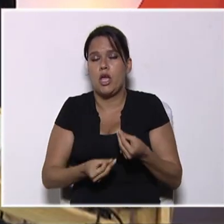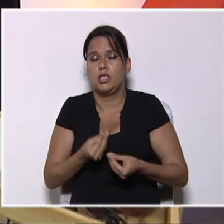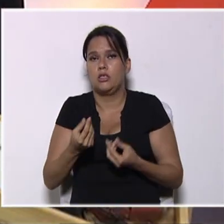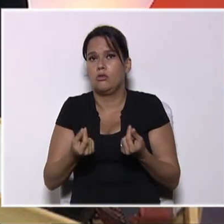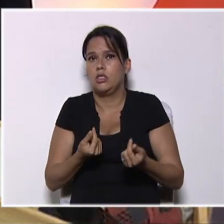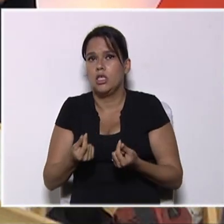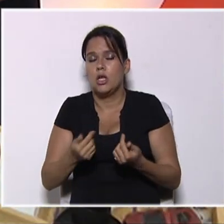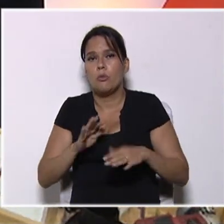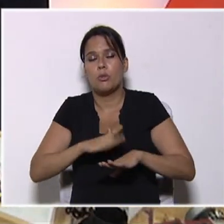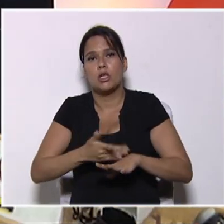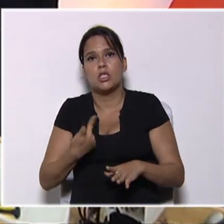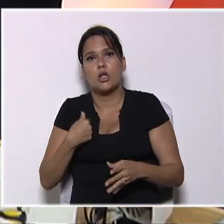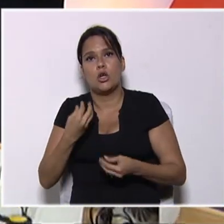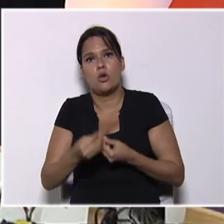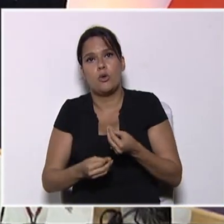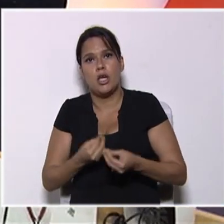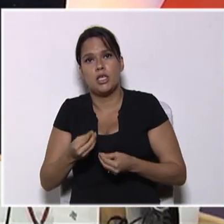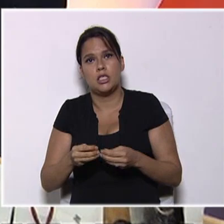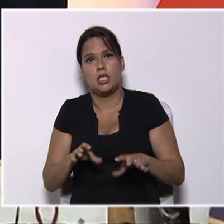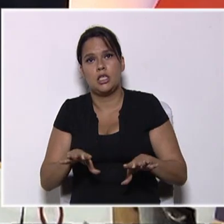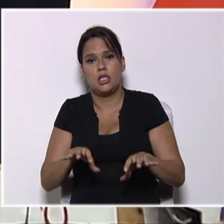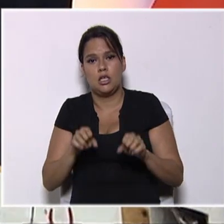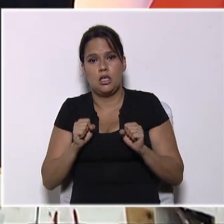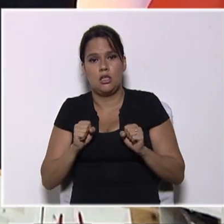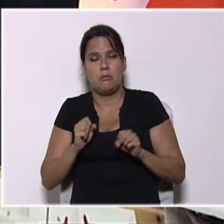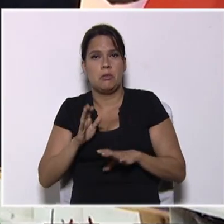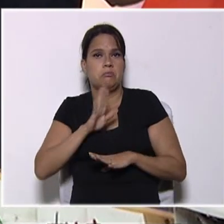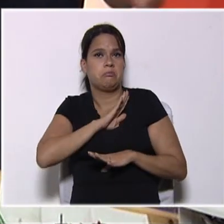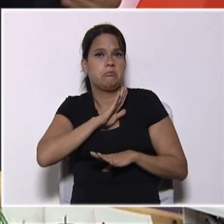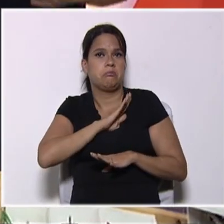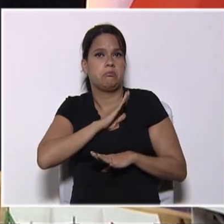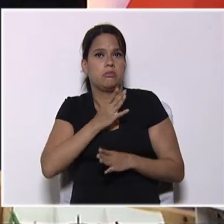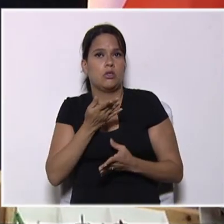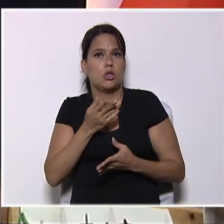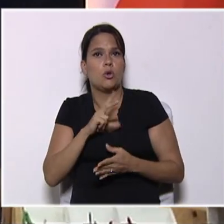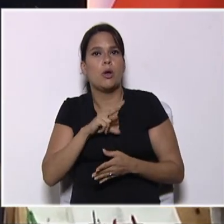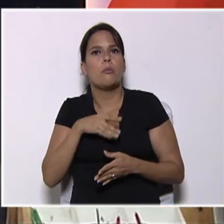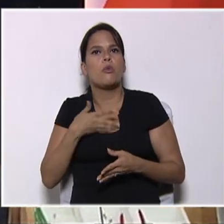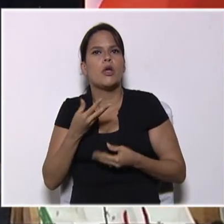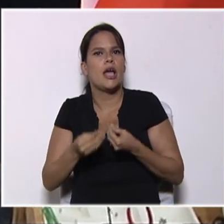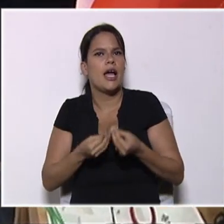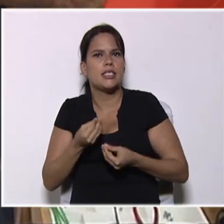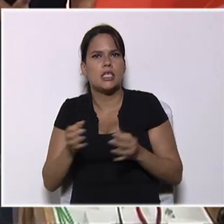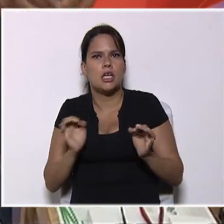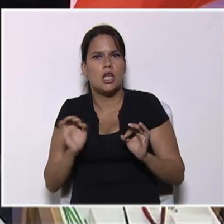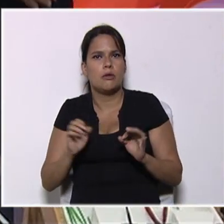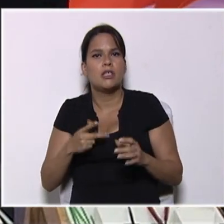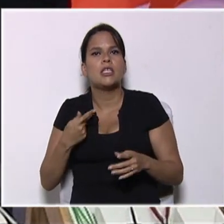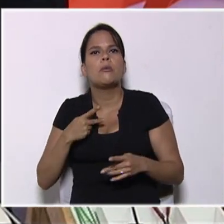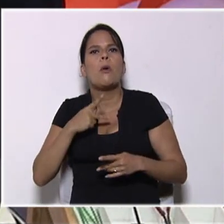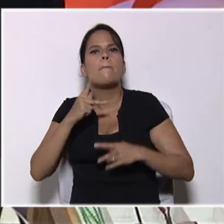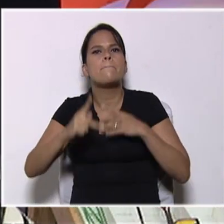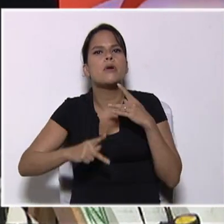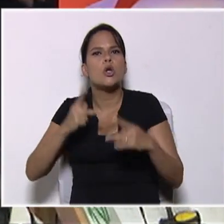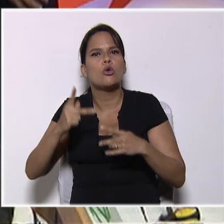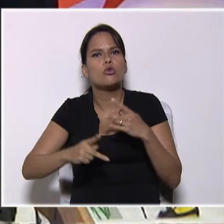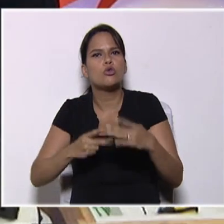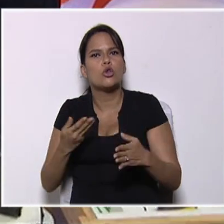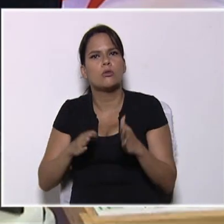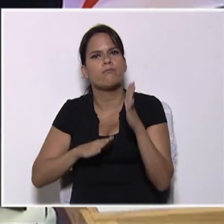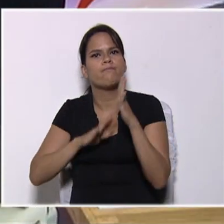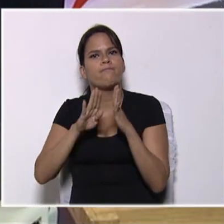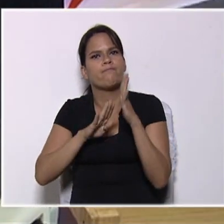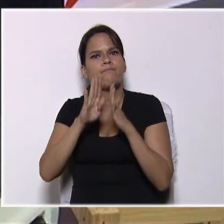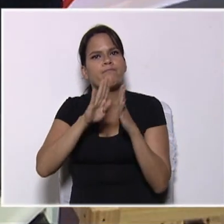Exacto. Porque si lo que voy a hacer es nada más obtener ganancias para el lucro, no me va a servir, porque necesitamos precisamente, muchachos, es que se desarrollen,